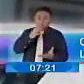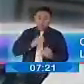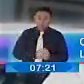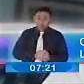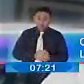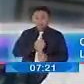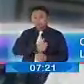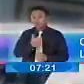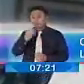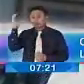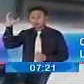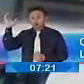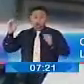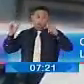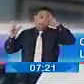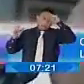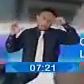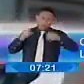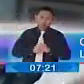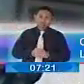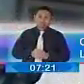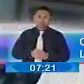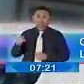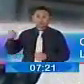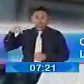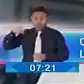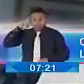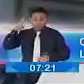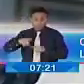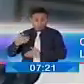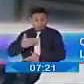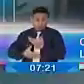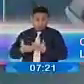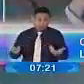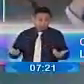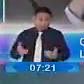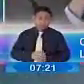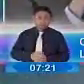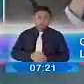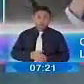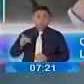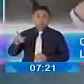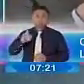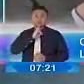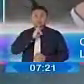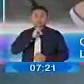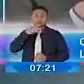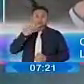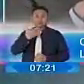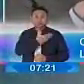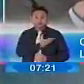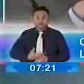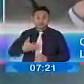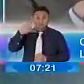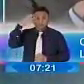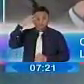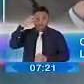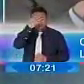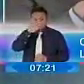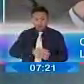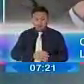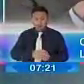se van a Colombia, se van a otros países que sí tienen acuerdos comerciales. Correcto. El presidente Trump hizo un anuncio importante hace algunas semanas: vamos